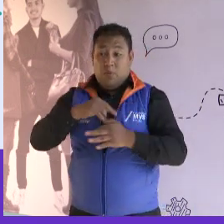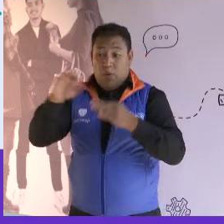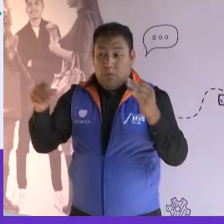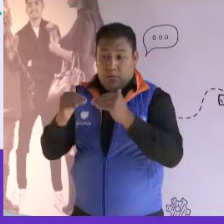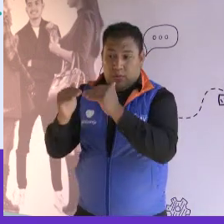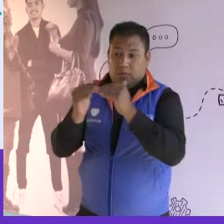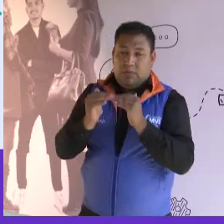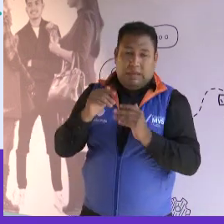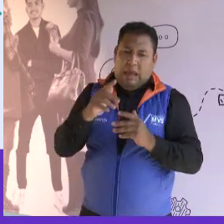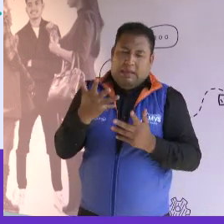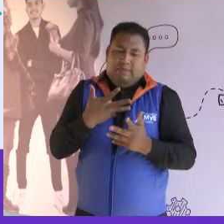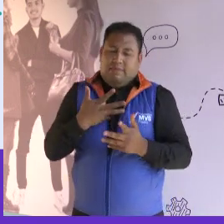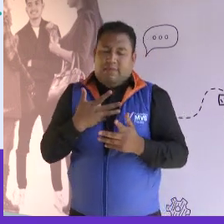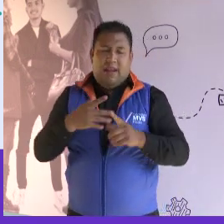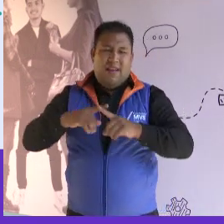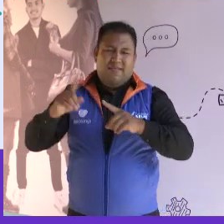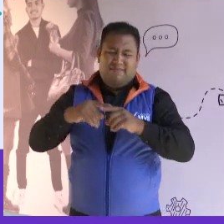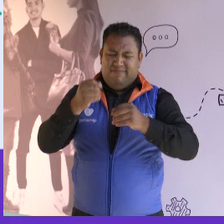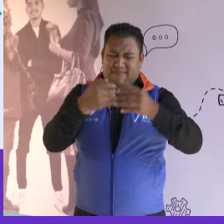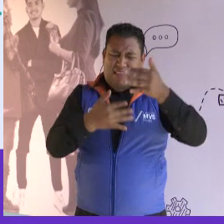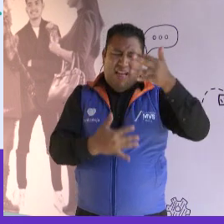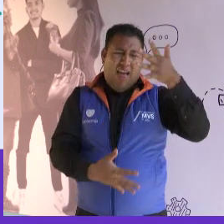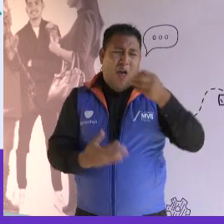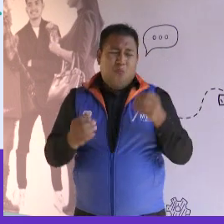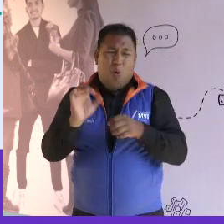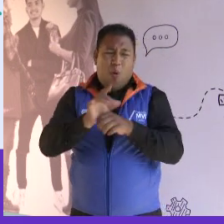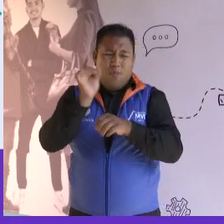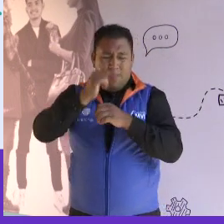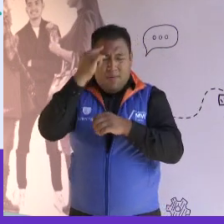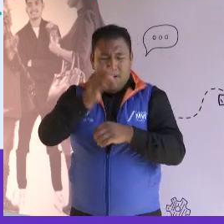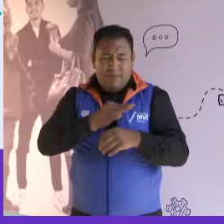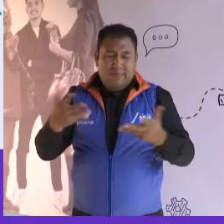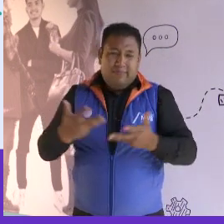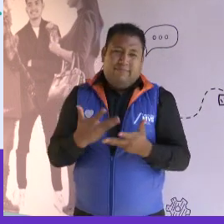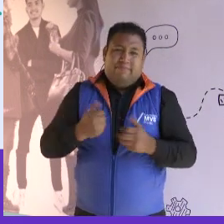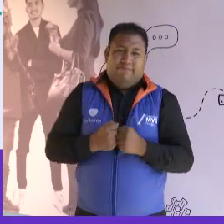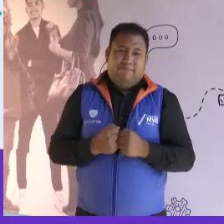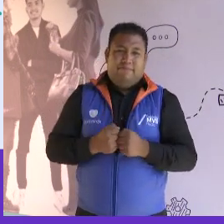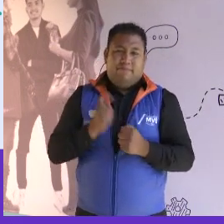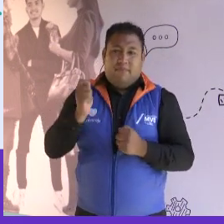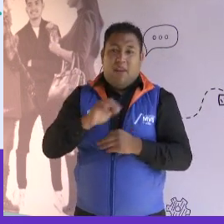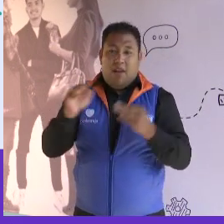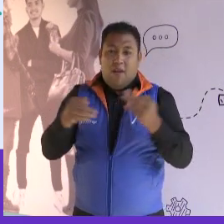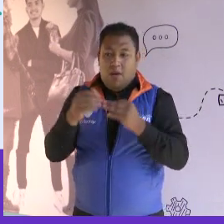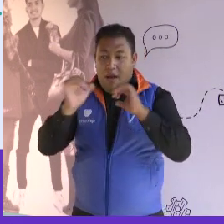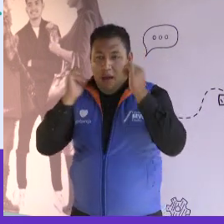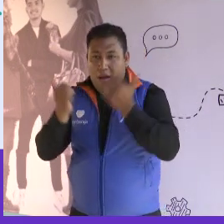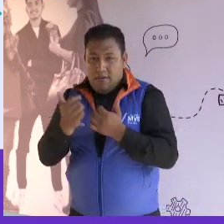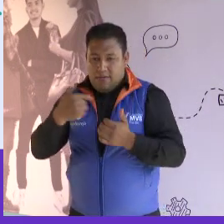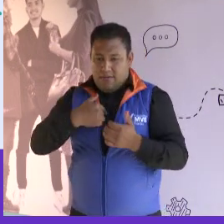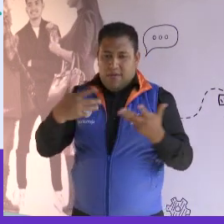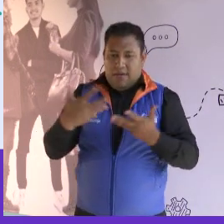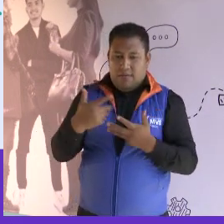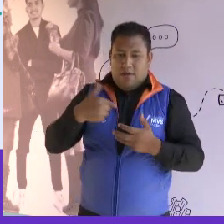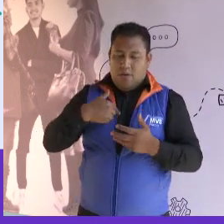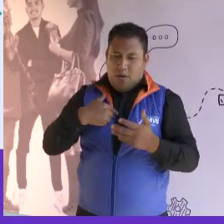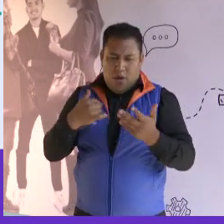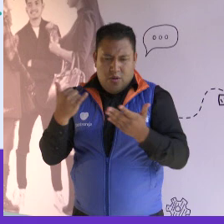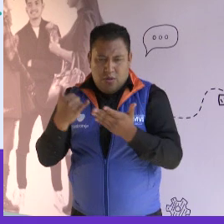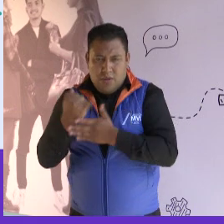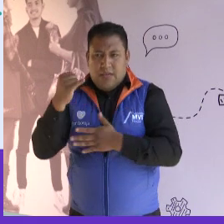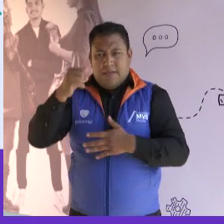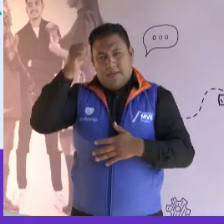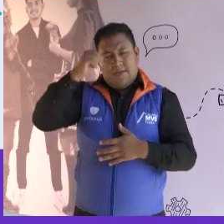sociedad civil, ya lo decía por ahí con un amigo, pues dáselas a tus voluntarios, no todas te las quedes tú como consejo directivo, ¿no?